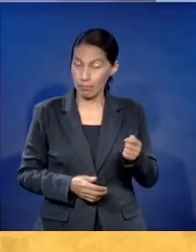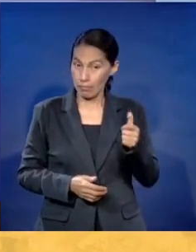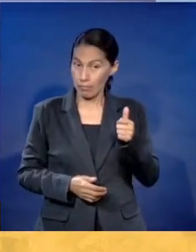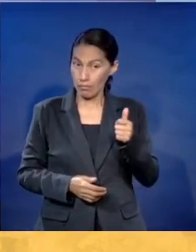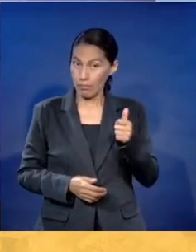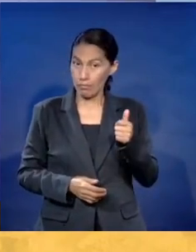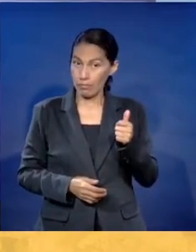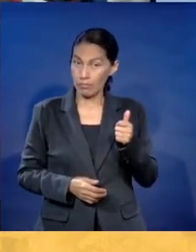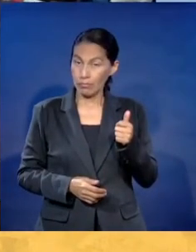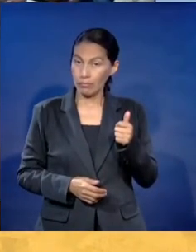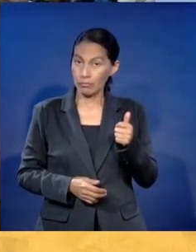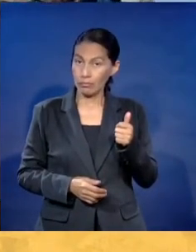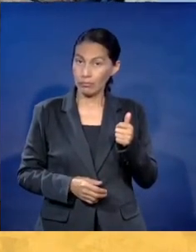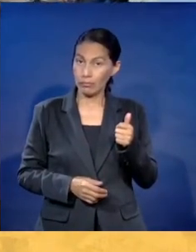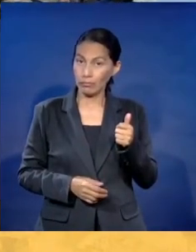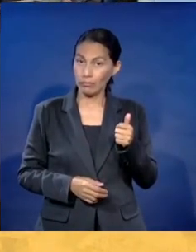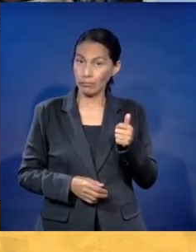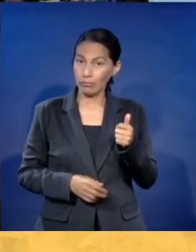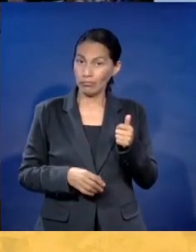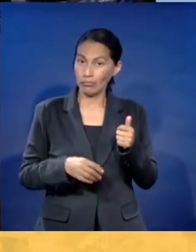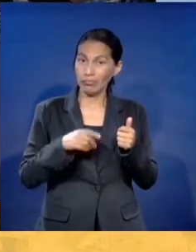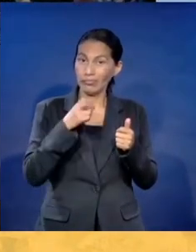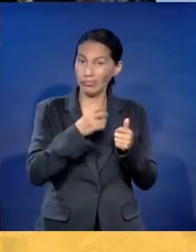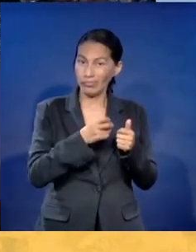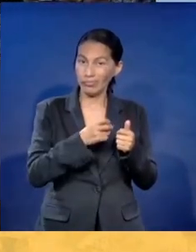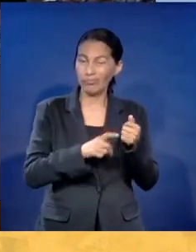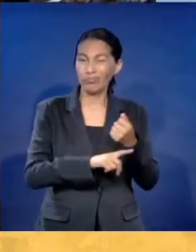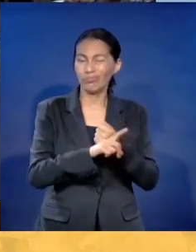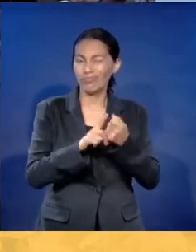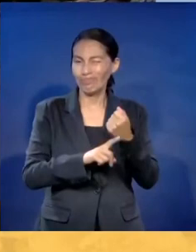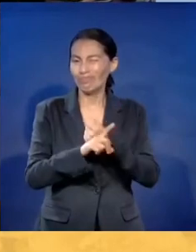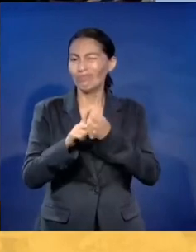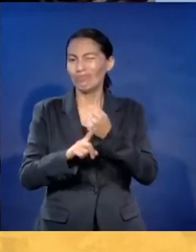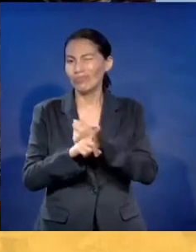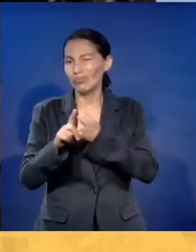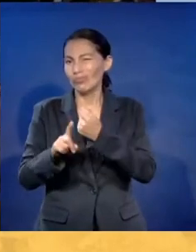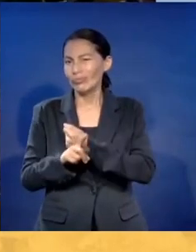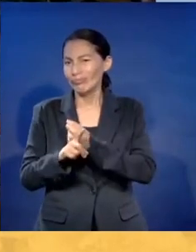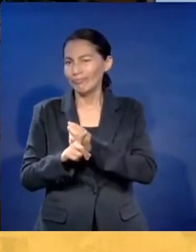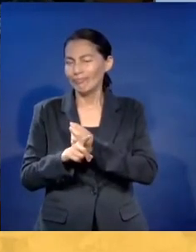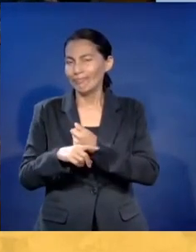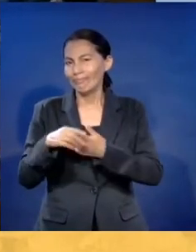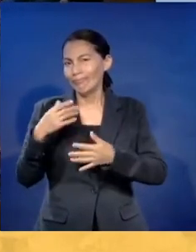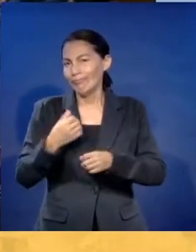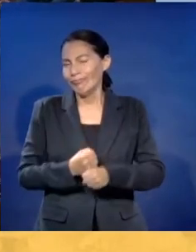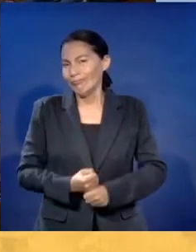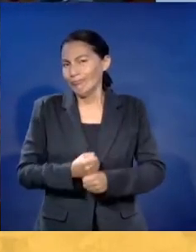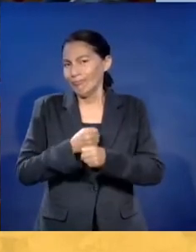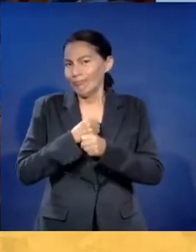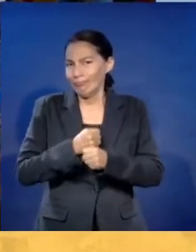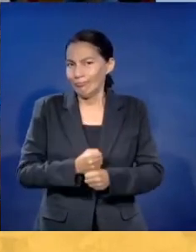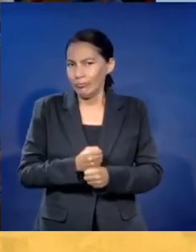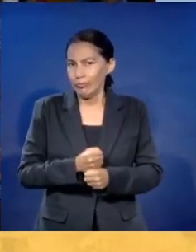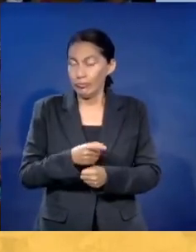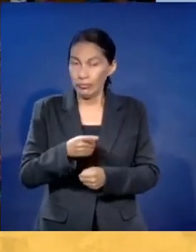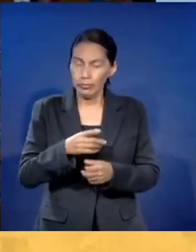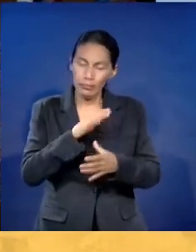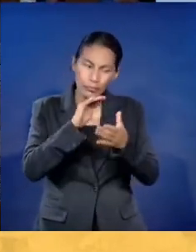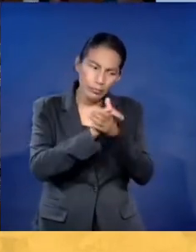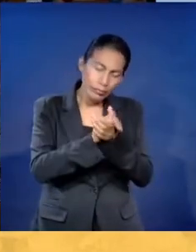que nos va a llevar a una destrucción familiar tú te casas sintiendo cosas